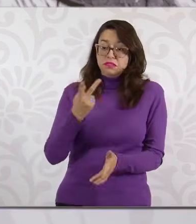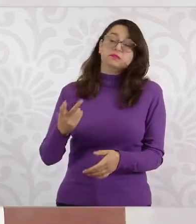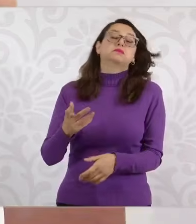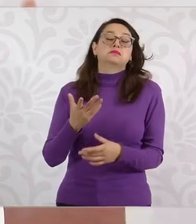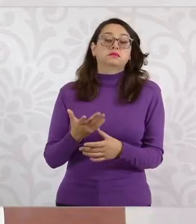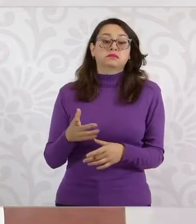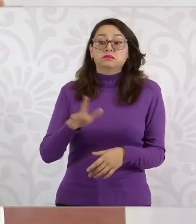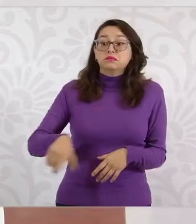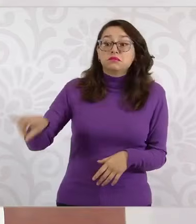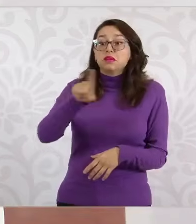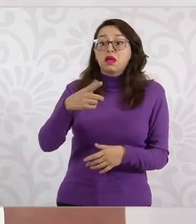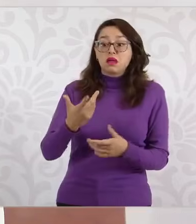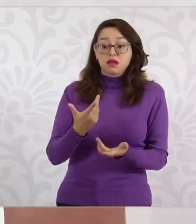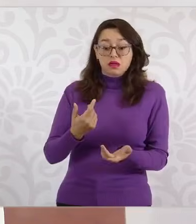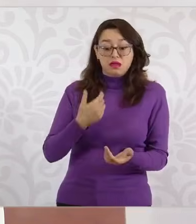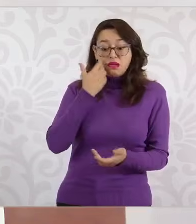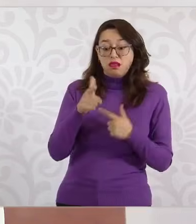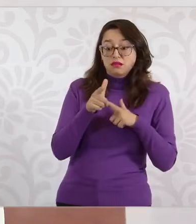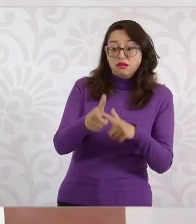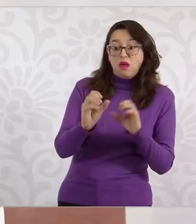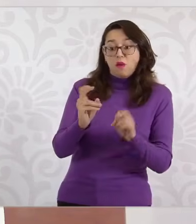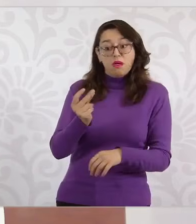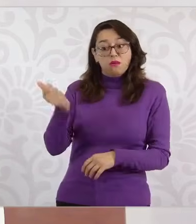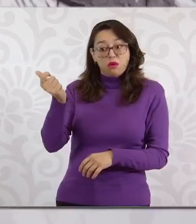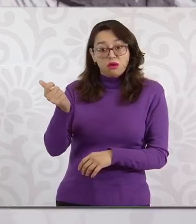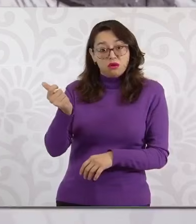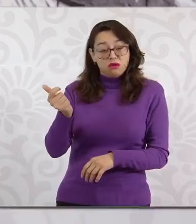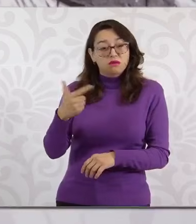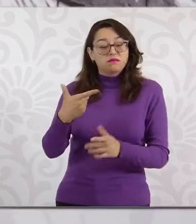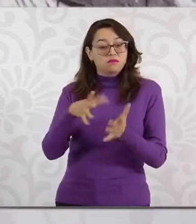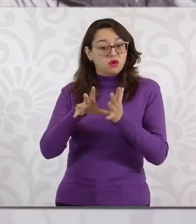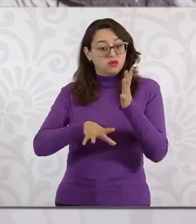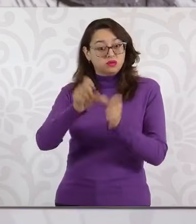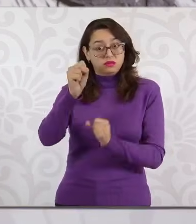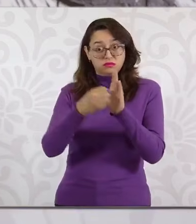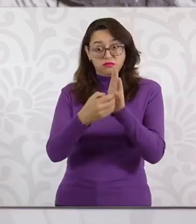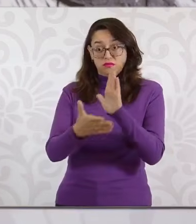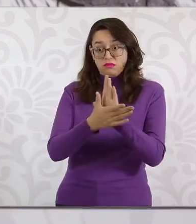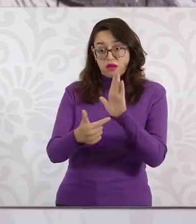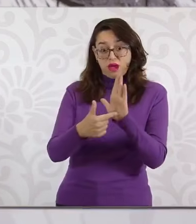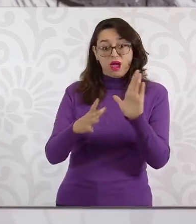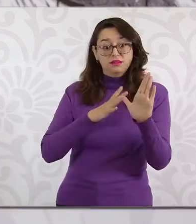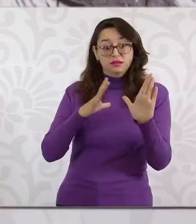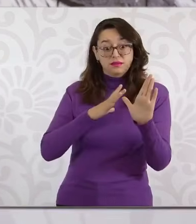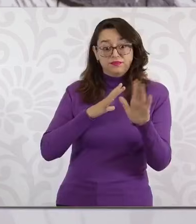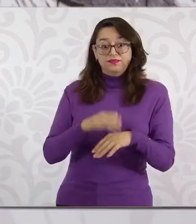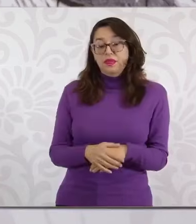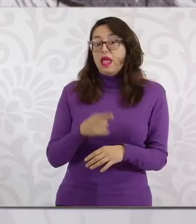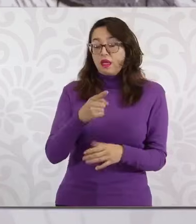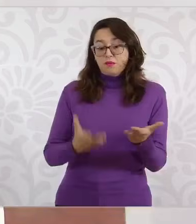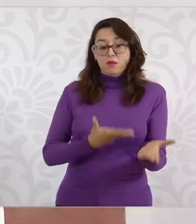Entonces, se lleva a la Constitución la revocación de mandato. Él incluso lo propone que sea la mitad del